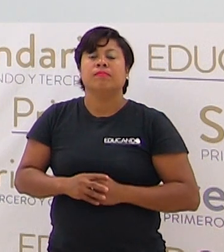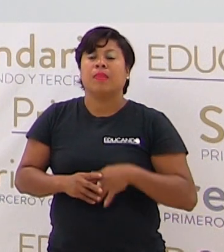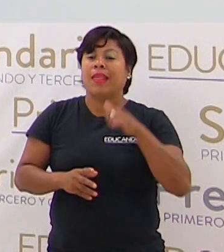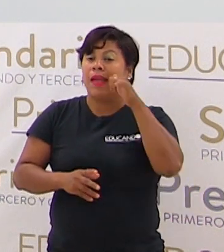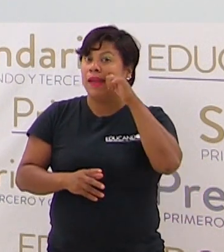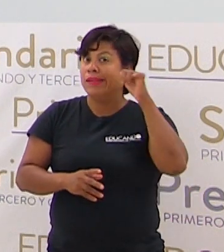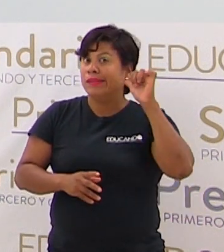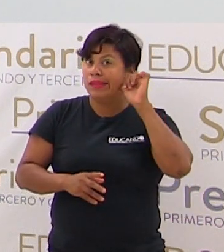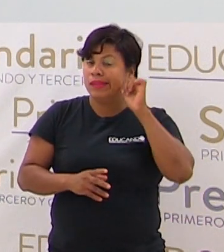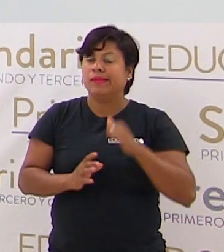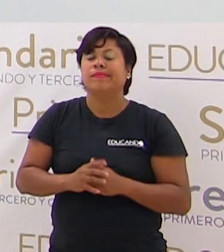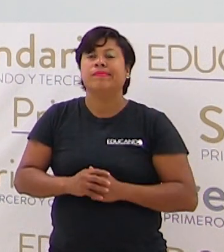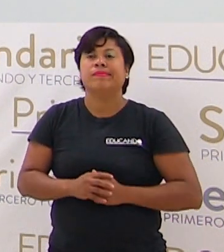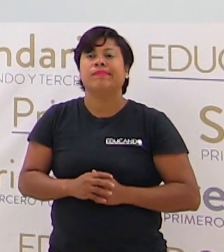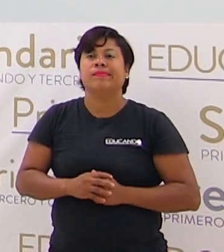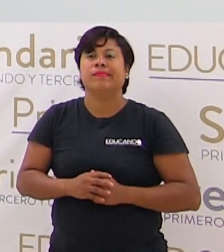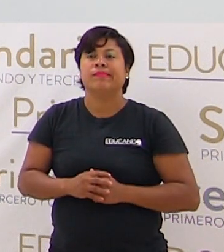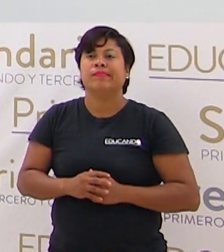ayer,